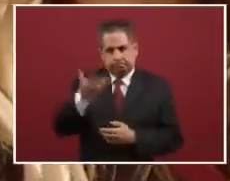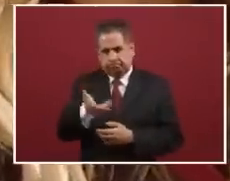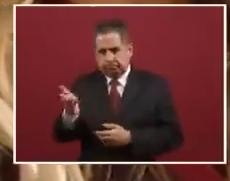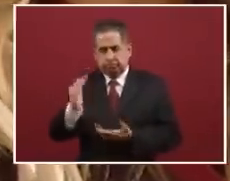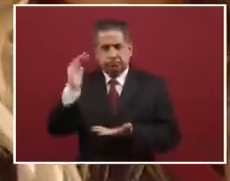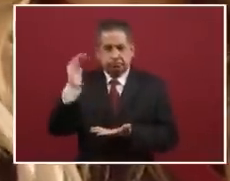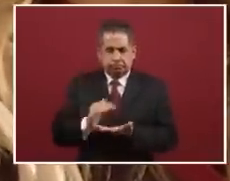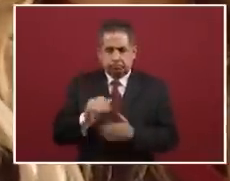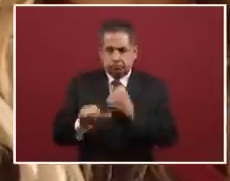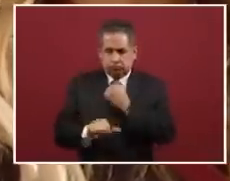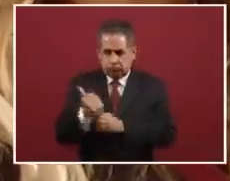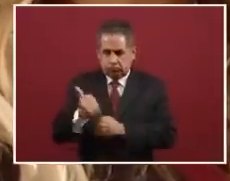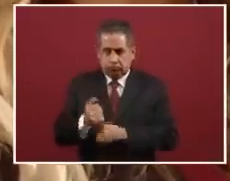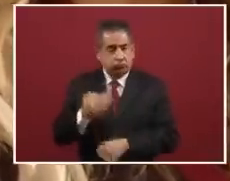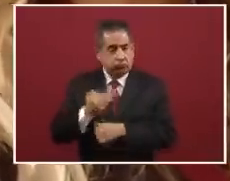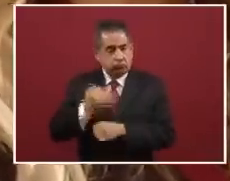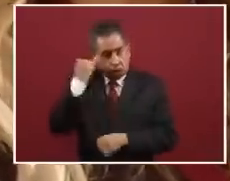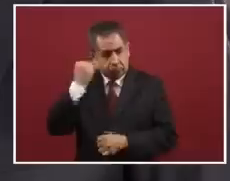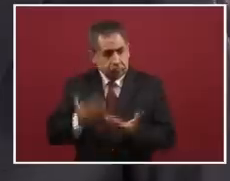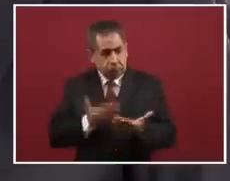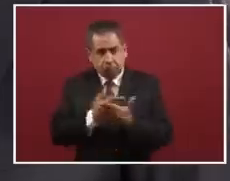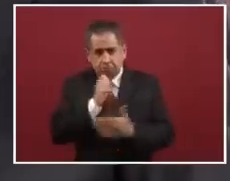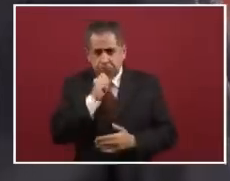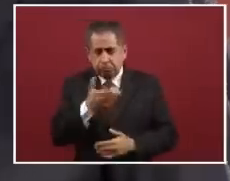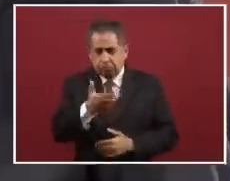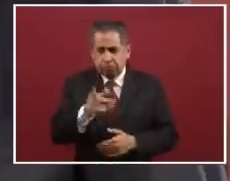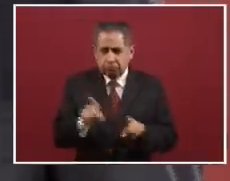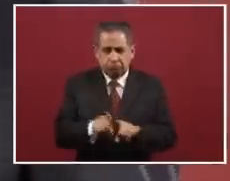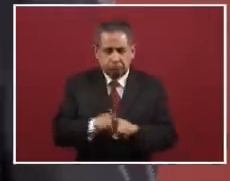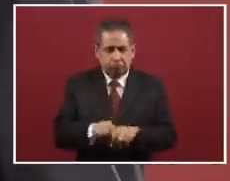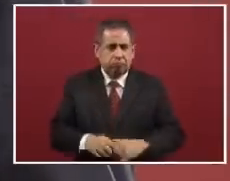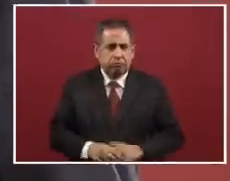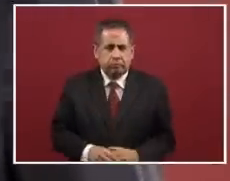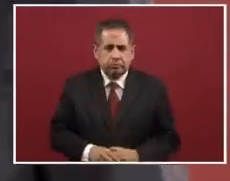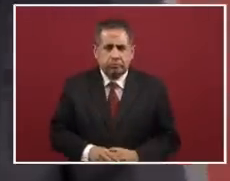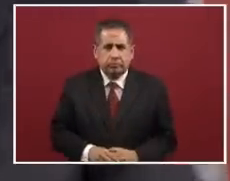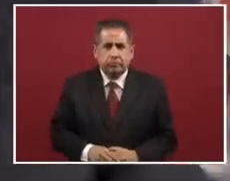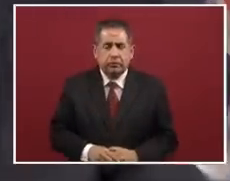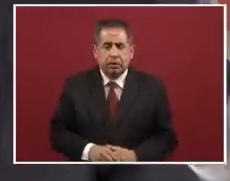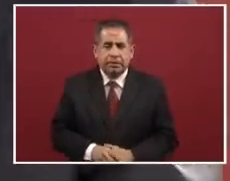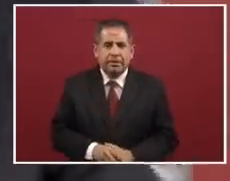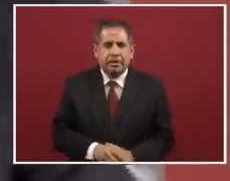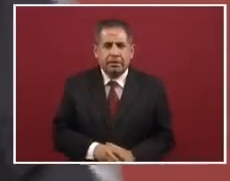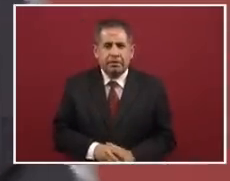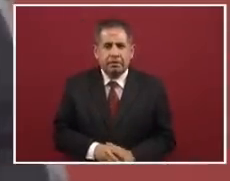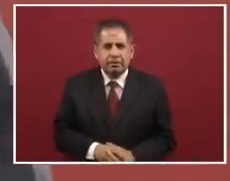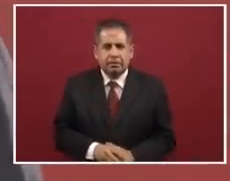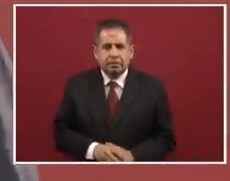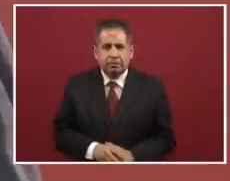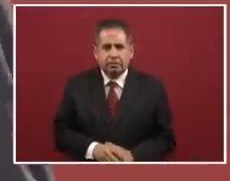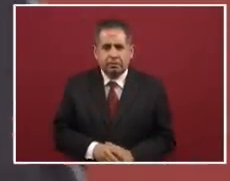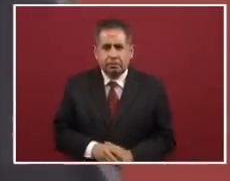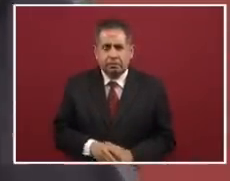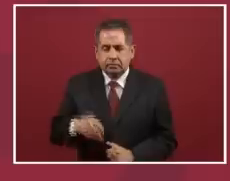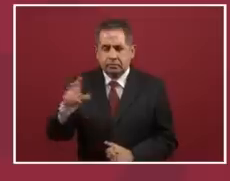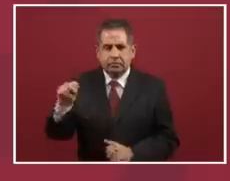¿Usted mandaría una iniciativa en ese sentido? No. Miren, El pueblo es mucha pieza.